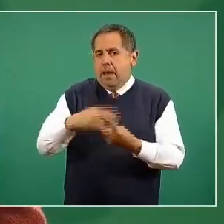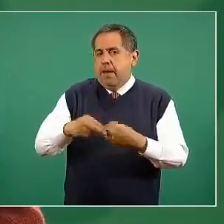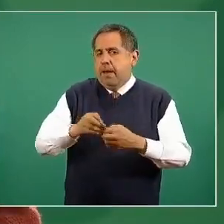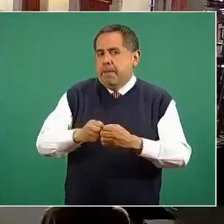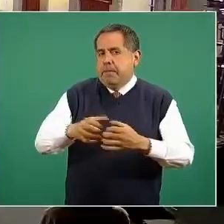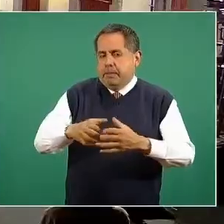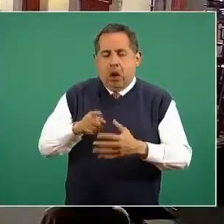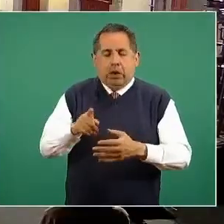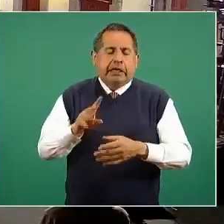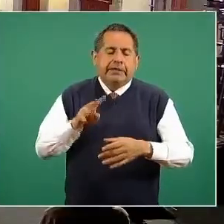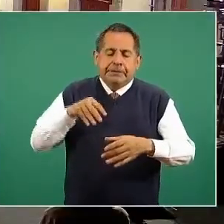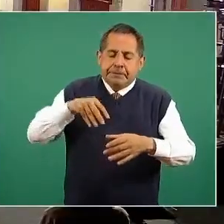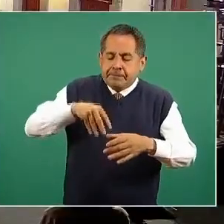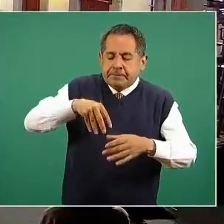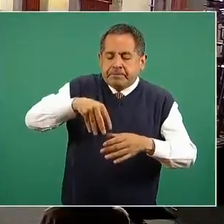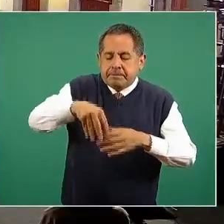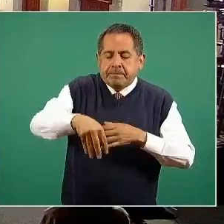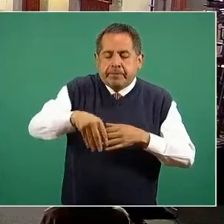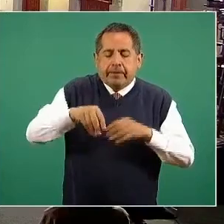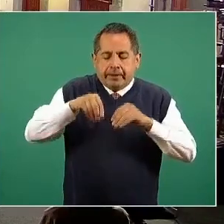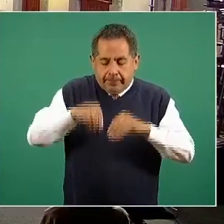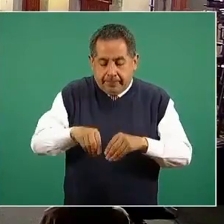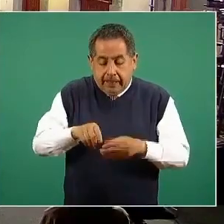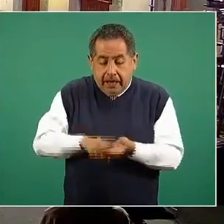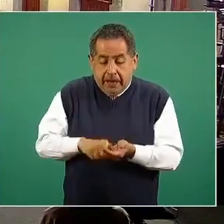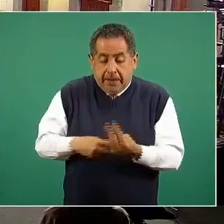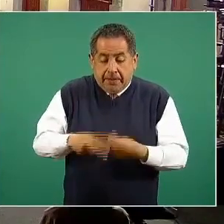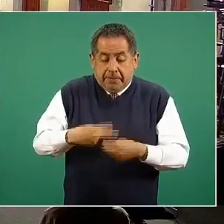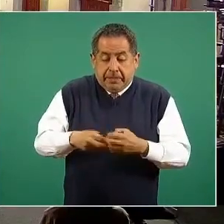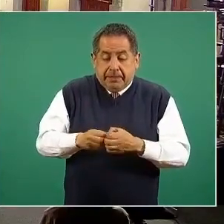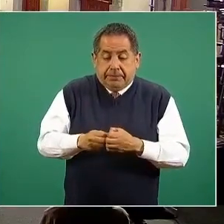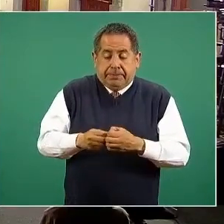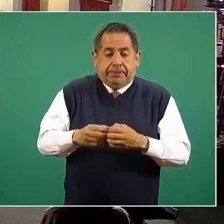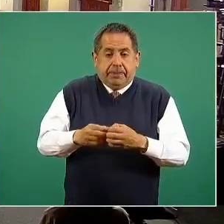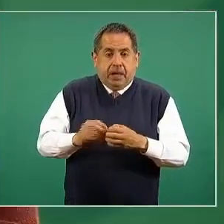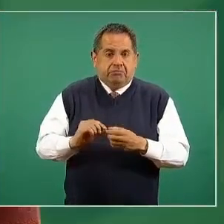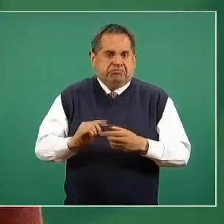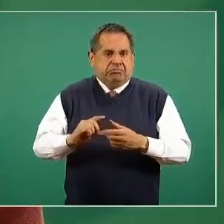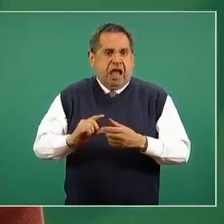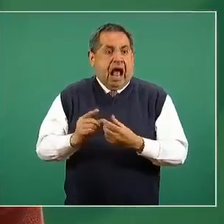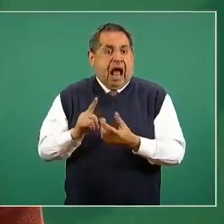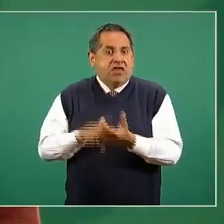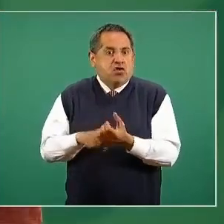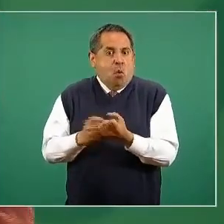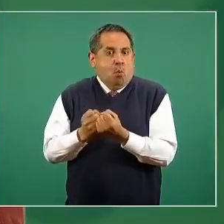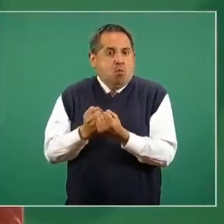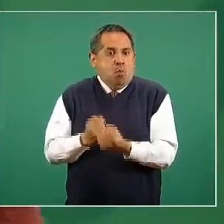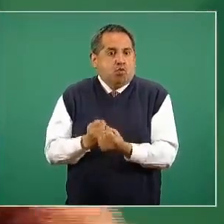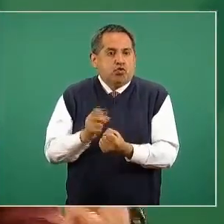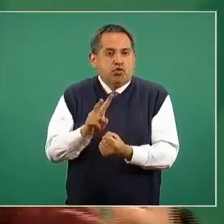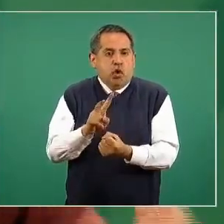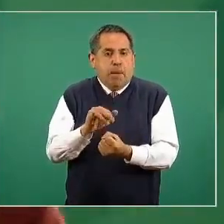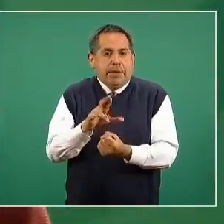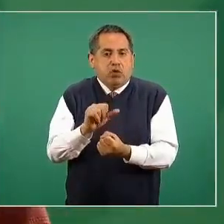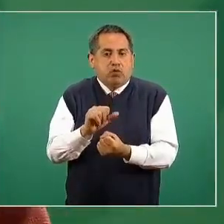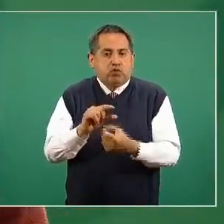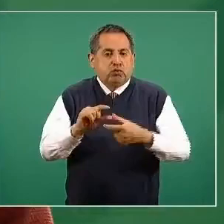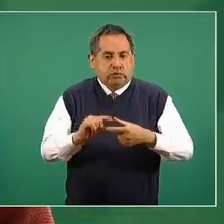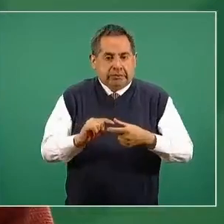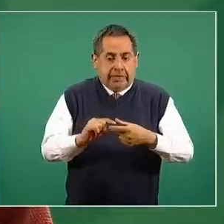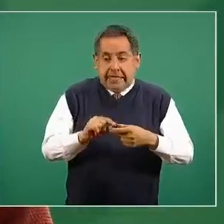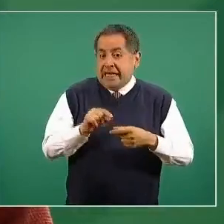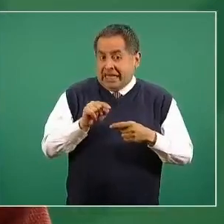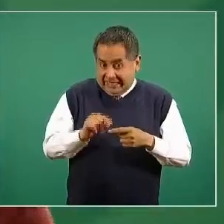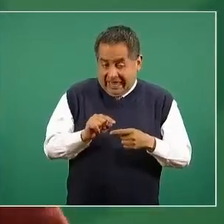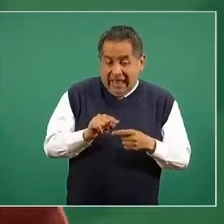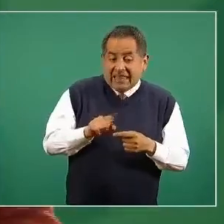Y esto aumenta la concentración de virus y permite que después esos matraces siembren un contenedor más